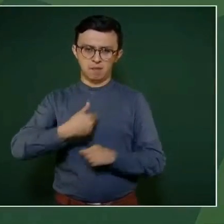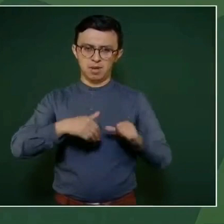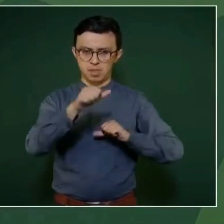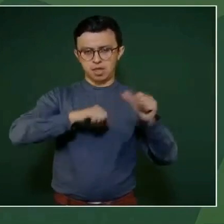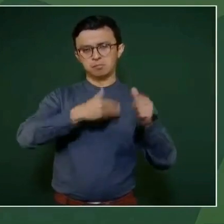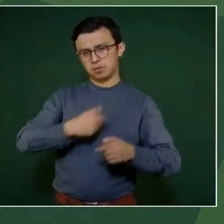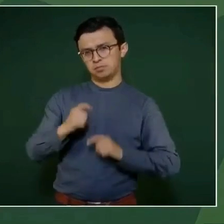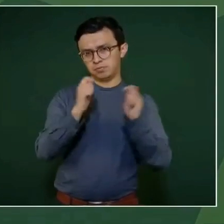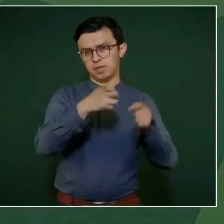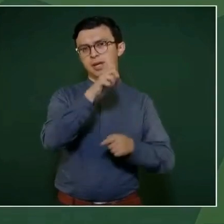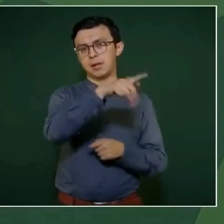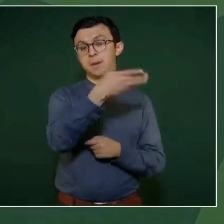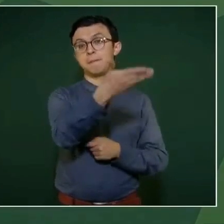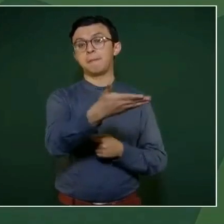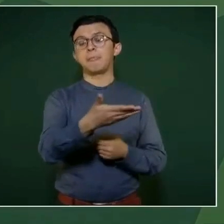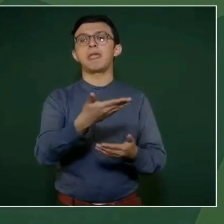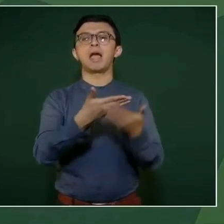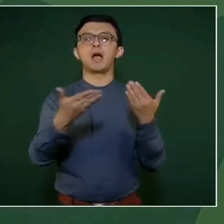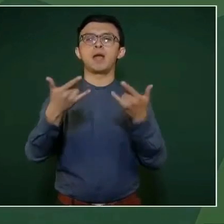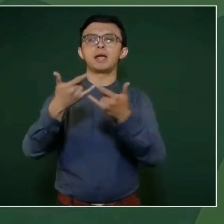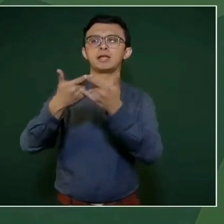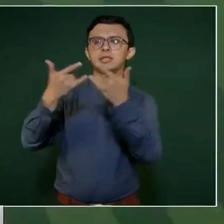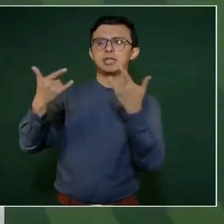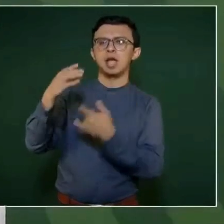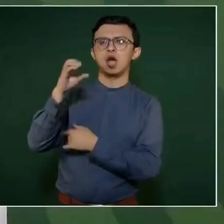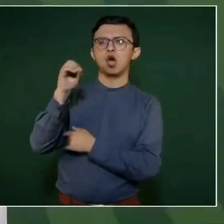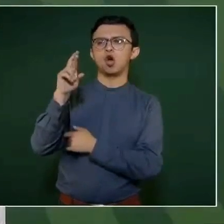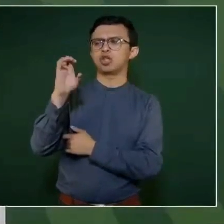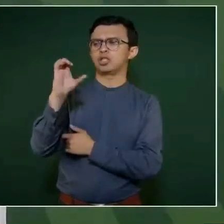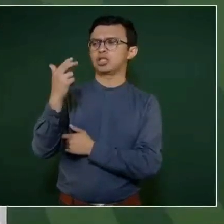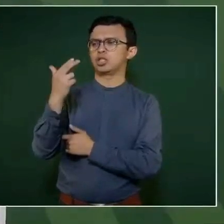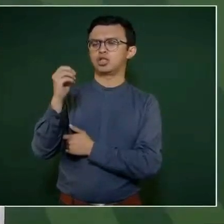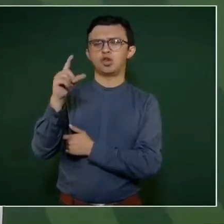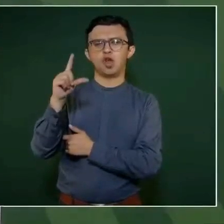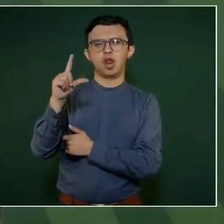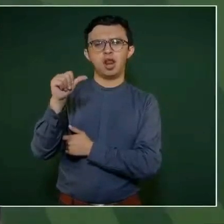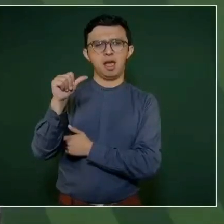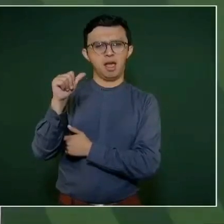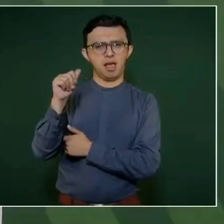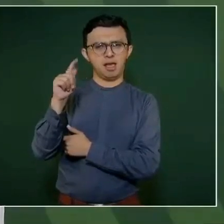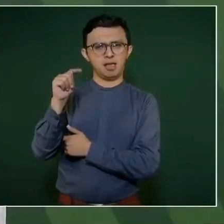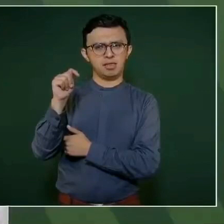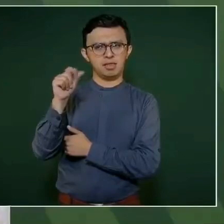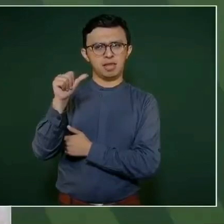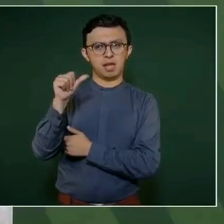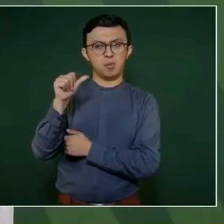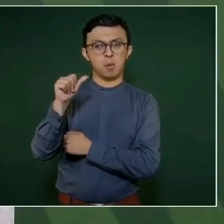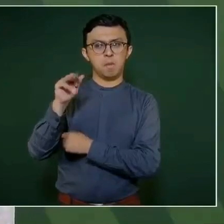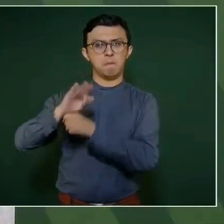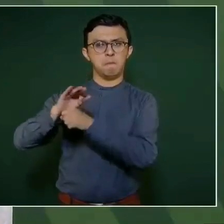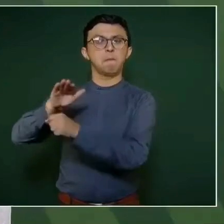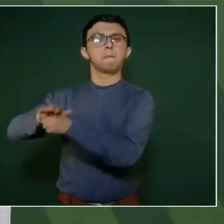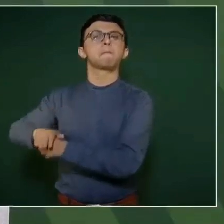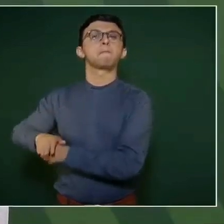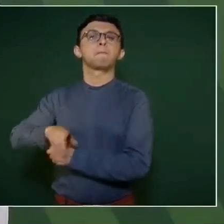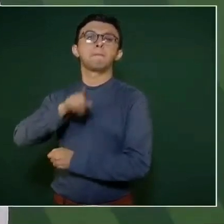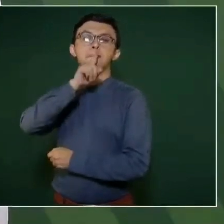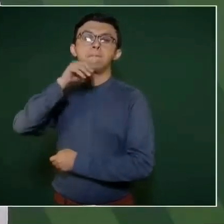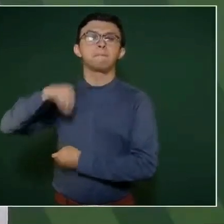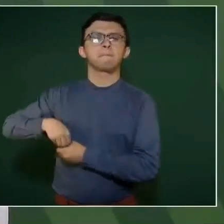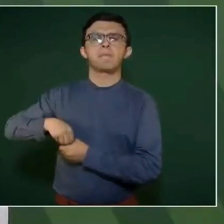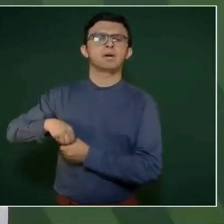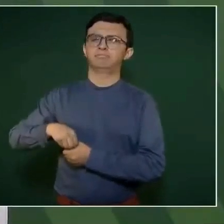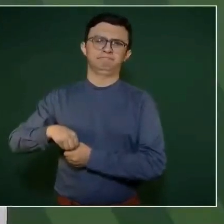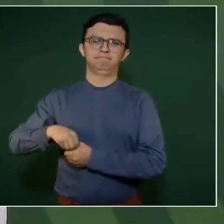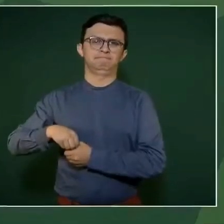una anécdota, entonces no es de corcholata nada, no hay destapes, es todo el que